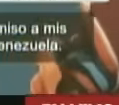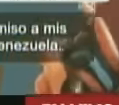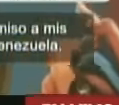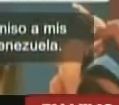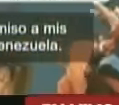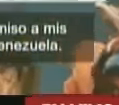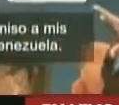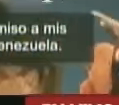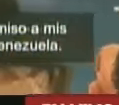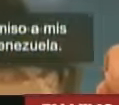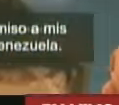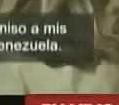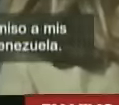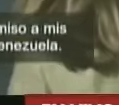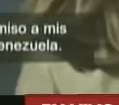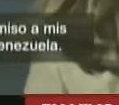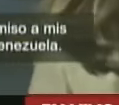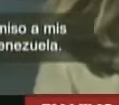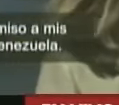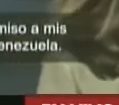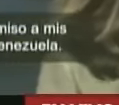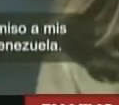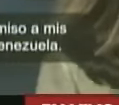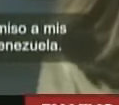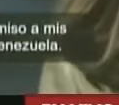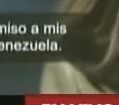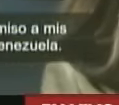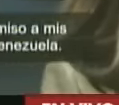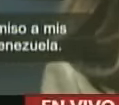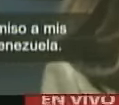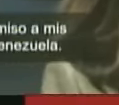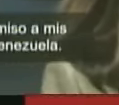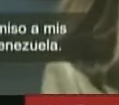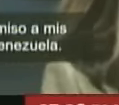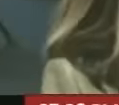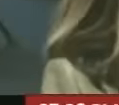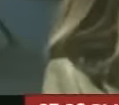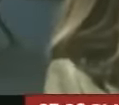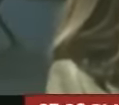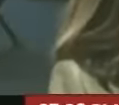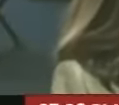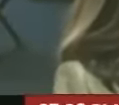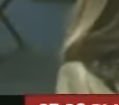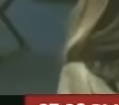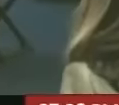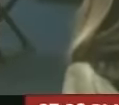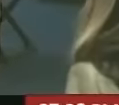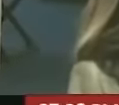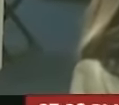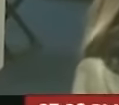mis instancias de permitir que la oficina del alto comisionado regrese a Venezuela.